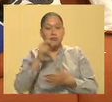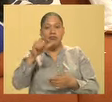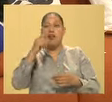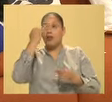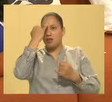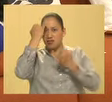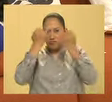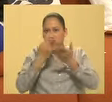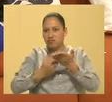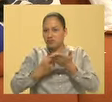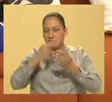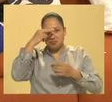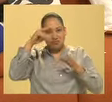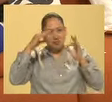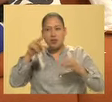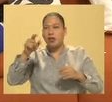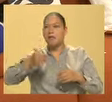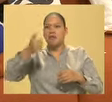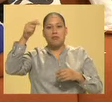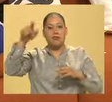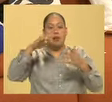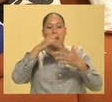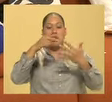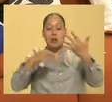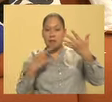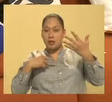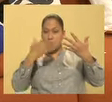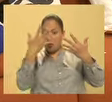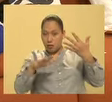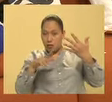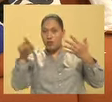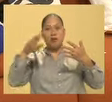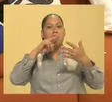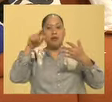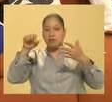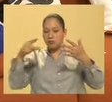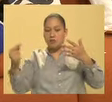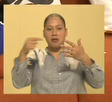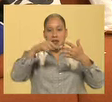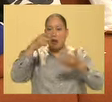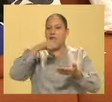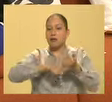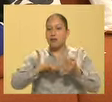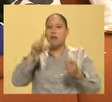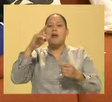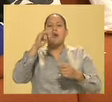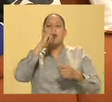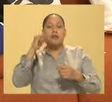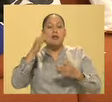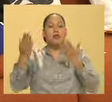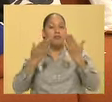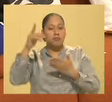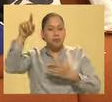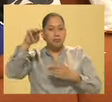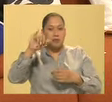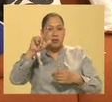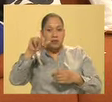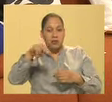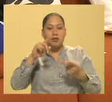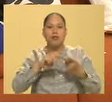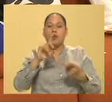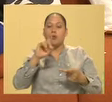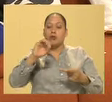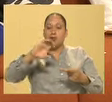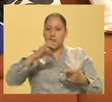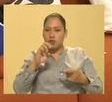Fíjate que está considerado uno de los mejores 10 de México. Estudió en Milán, Italia, y bueno, ha participado con Dolce Gabbana